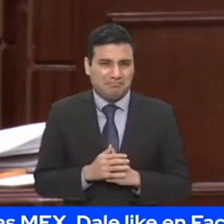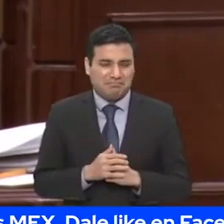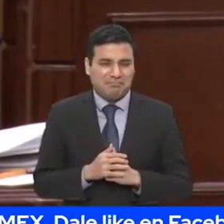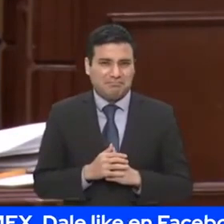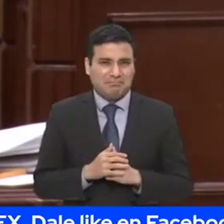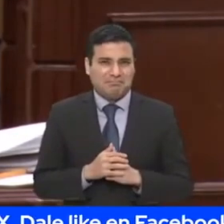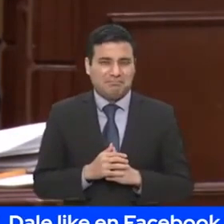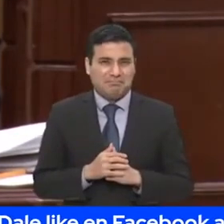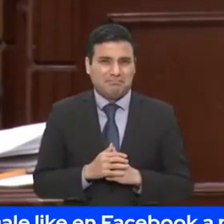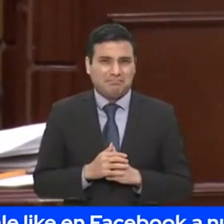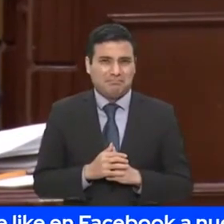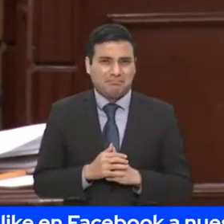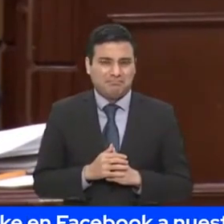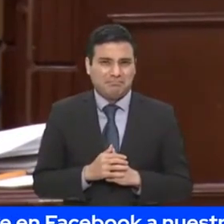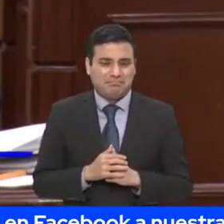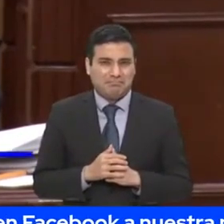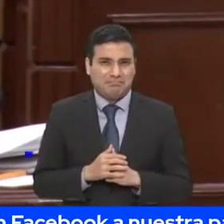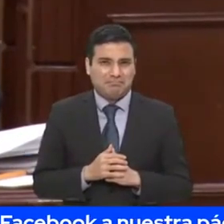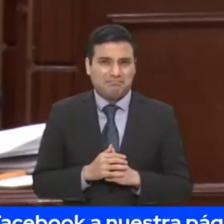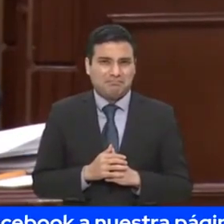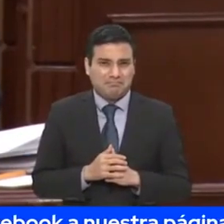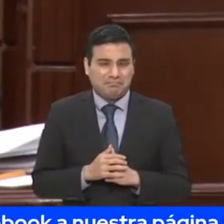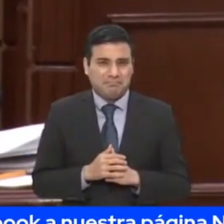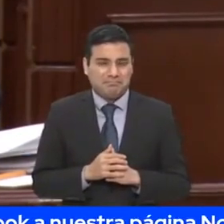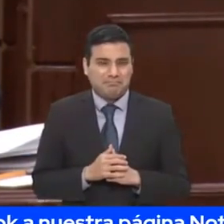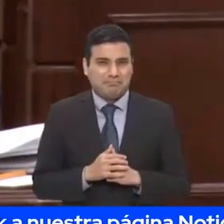está ceñida